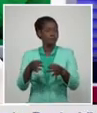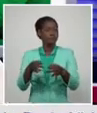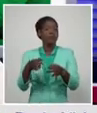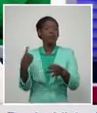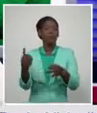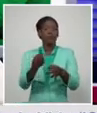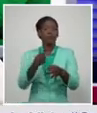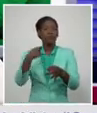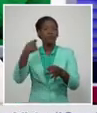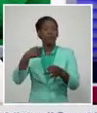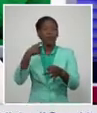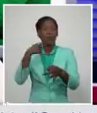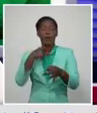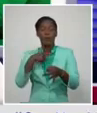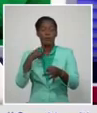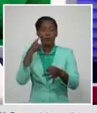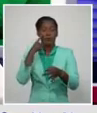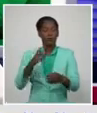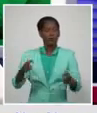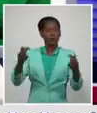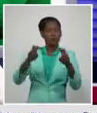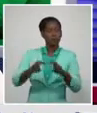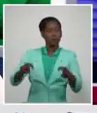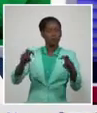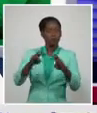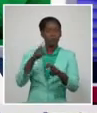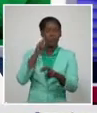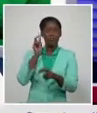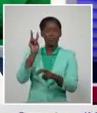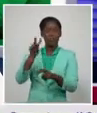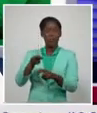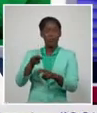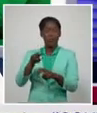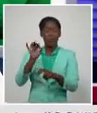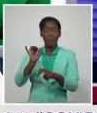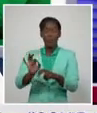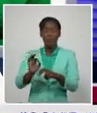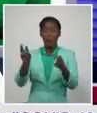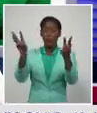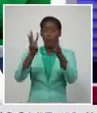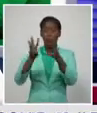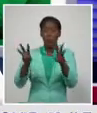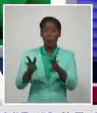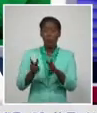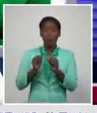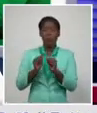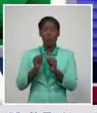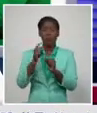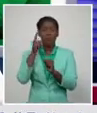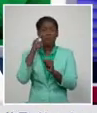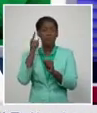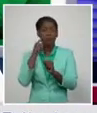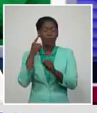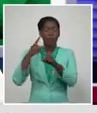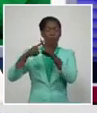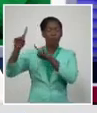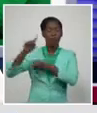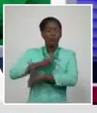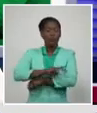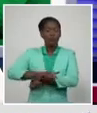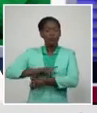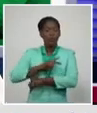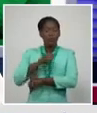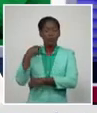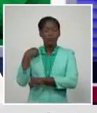alguna revisión de los artículos que se escriben por decenas diariamente, y